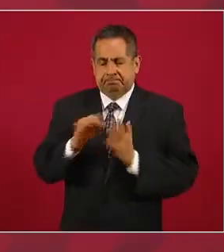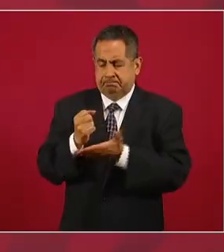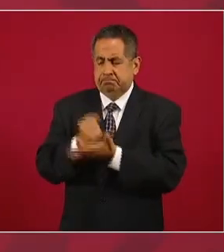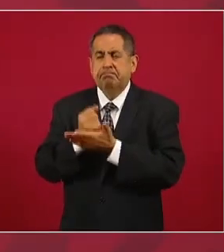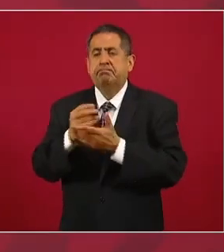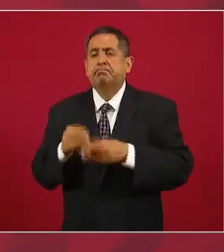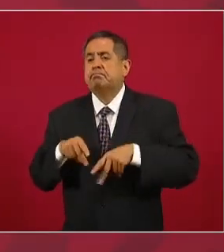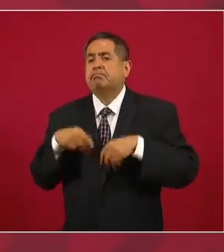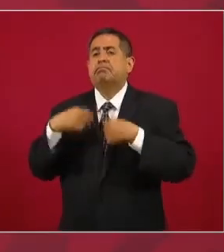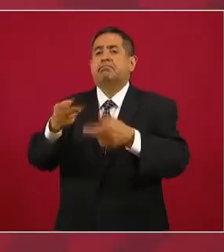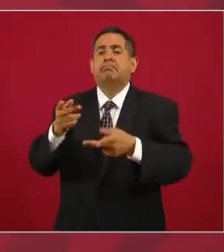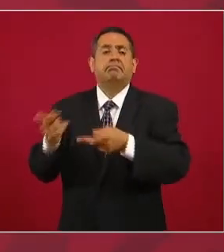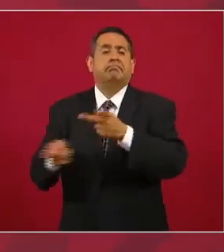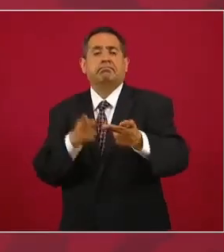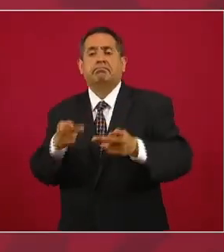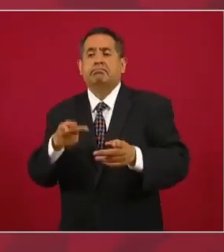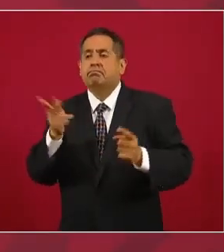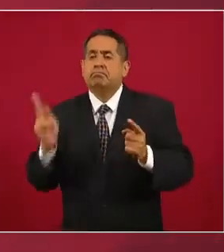de